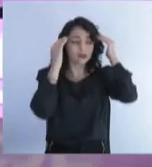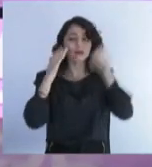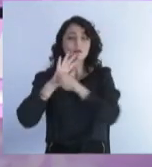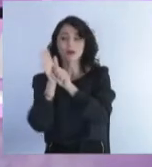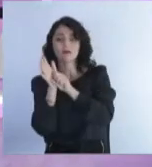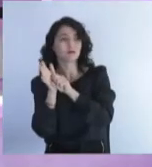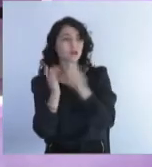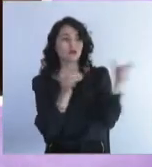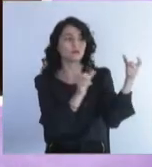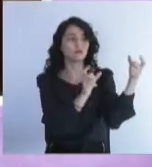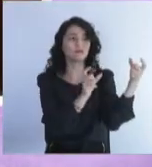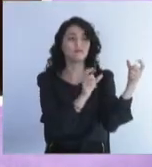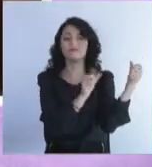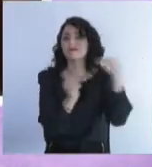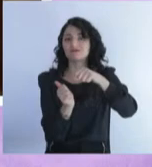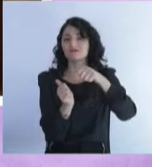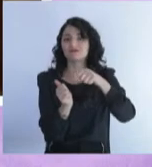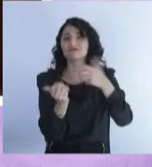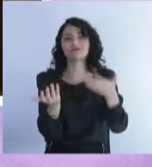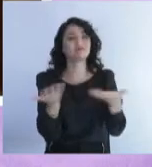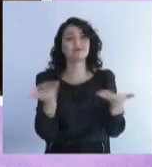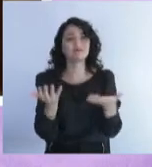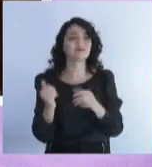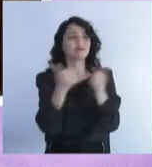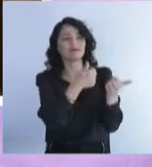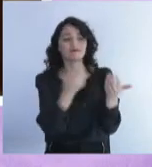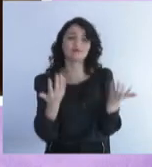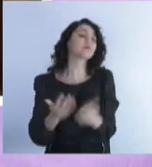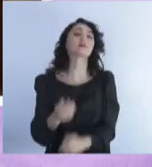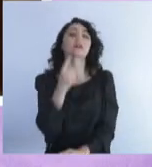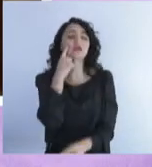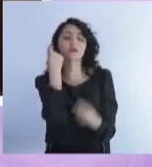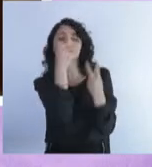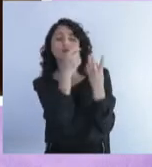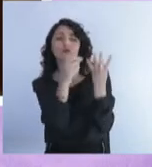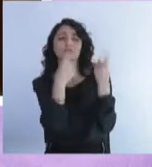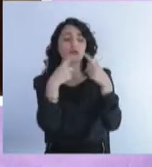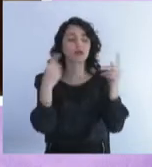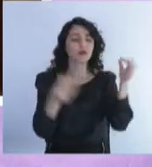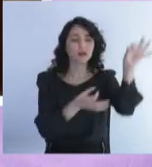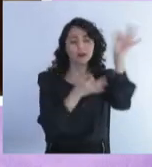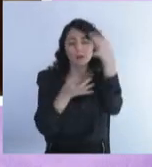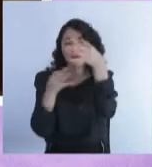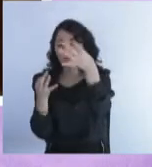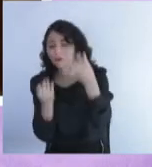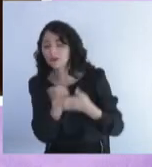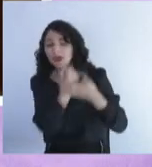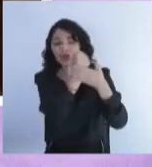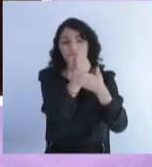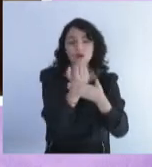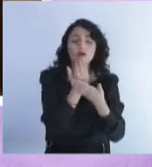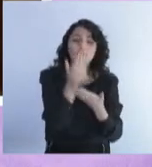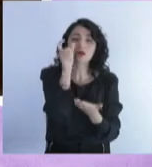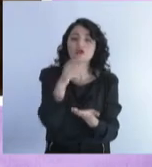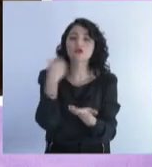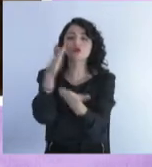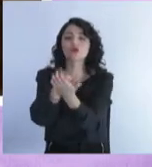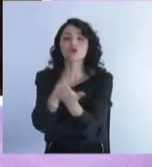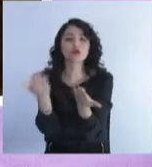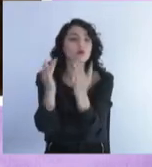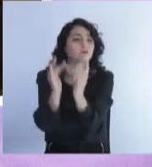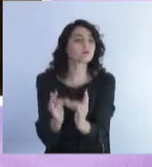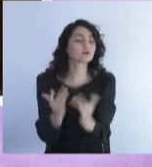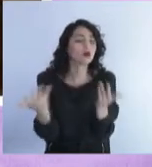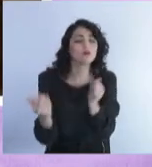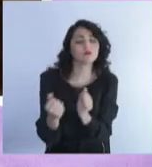población. Así también se evalúan y elaboran guías de acompañamiento en el duelo. El gobierno implementó